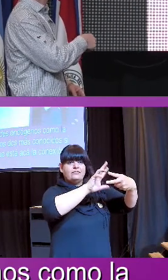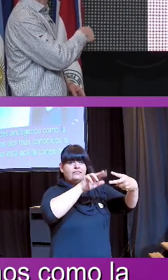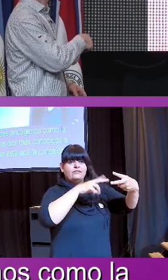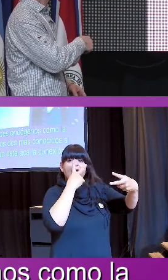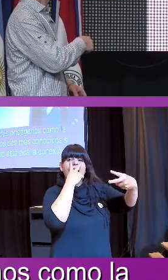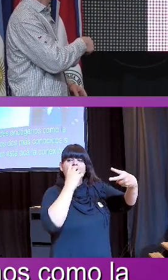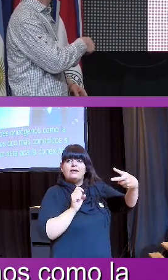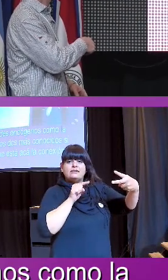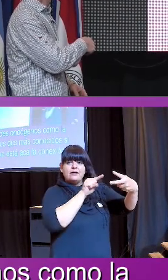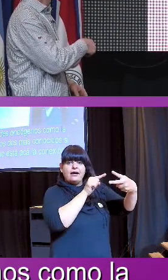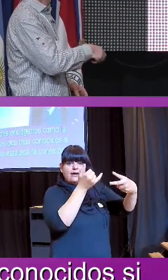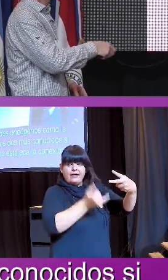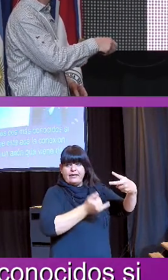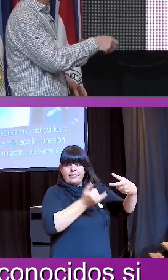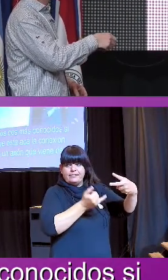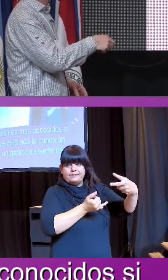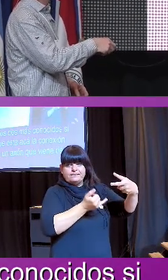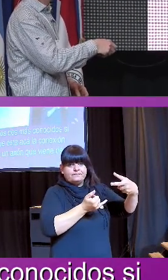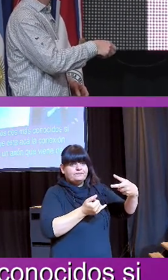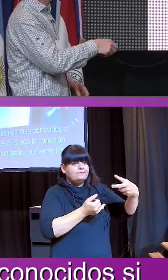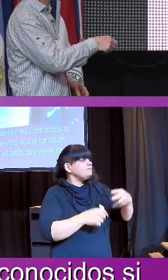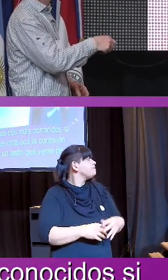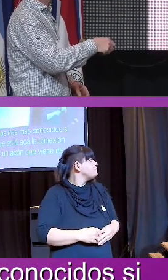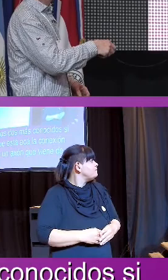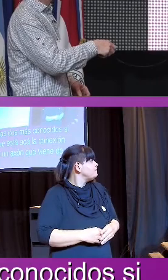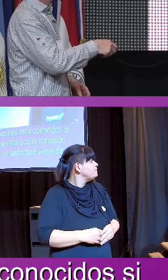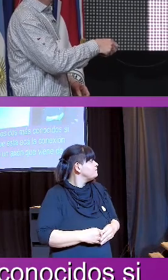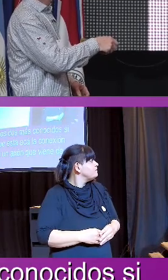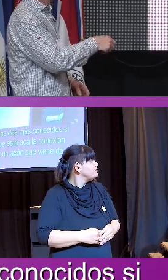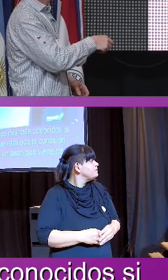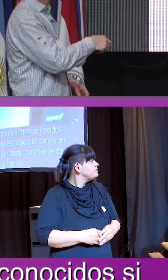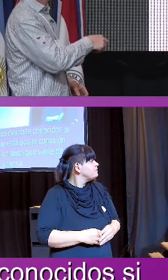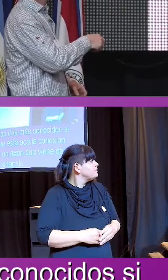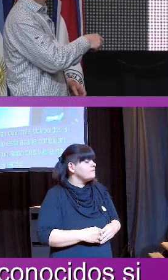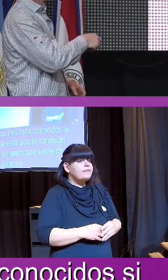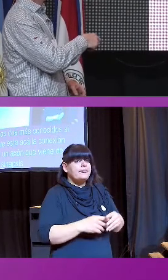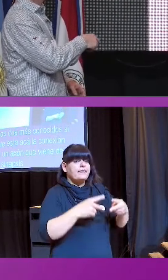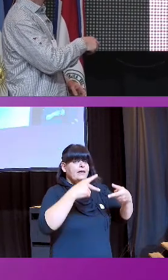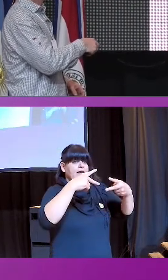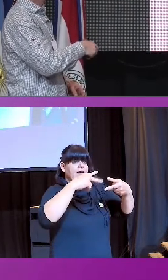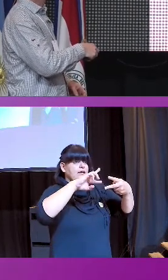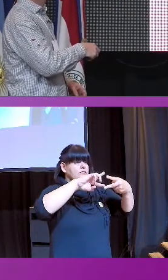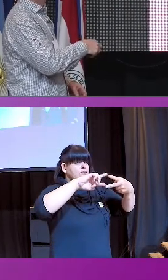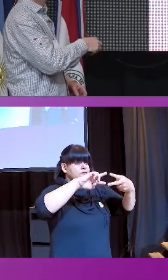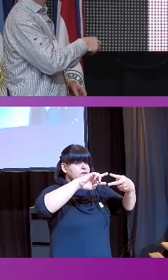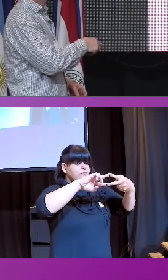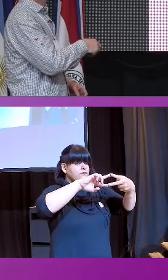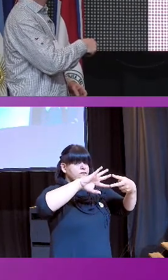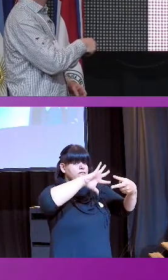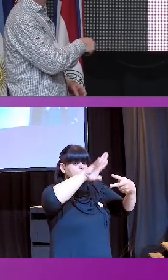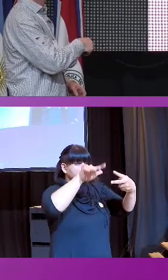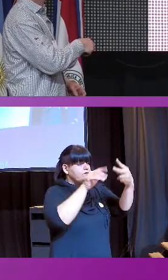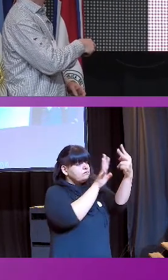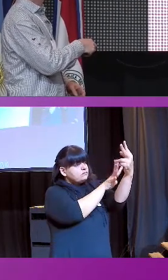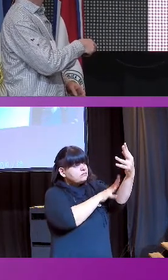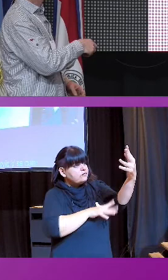viene de un cuerpo neuronal, perdón, esta es la presinapsis, este es el final del axón del nervio